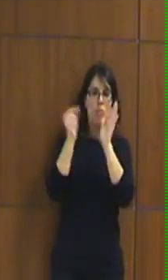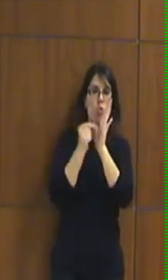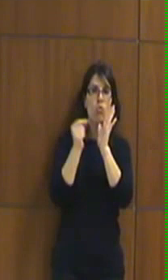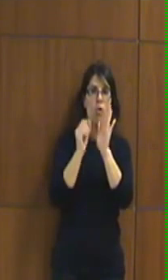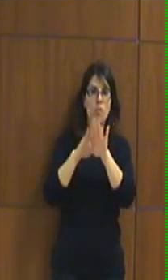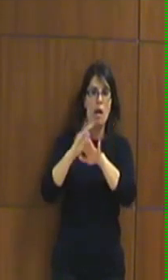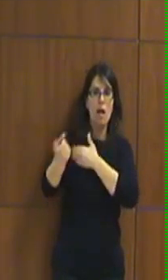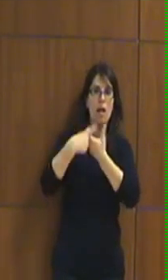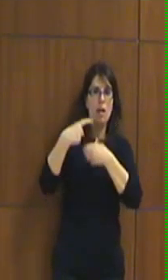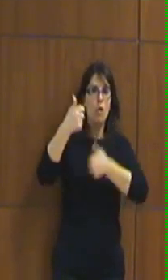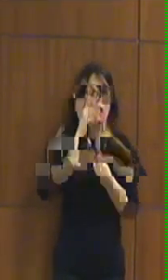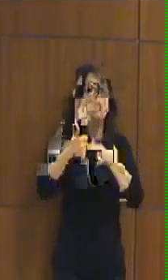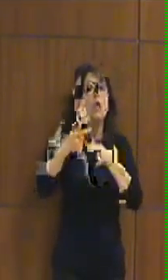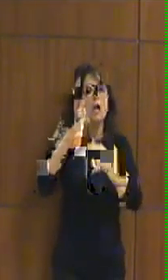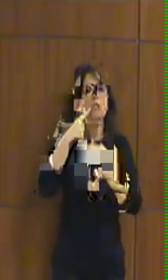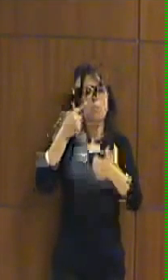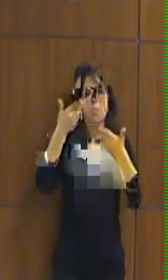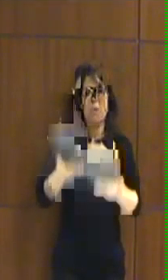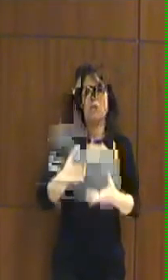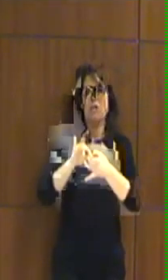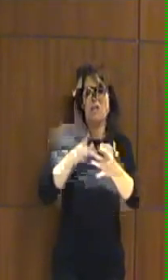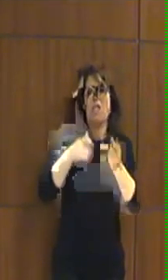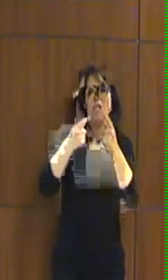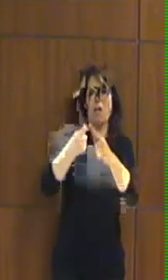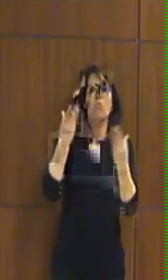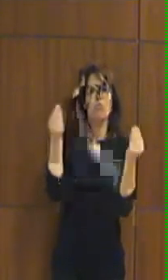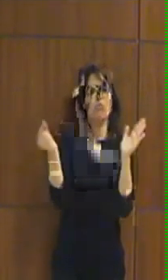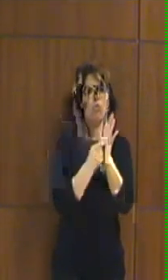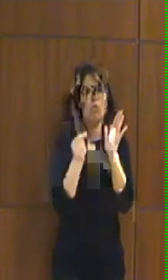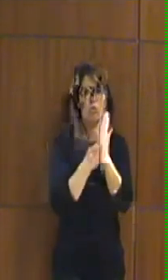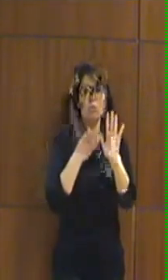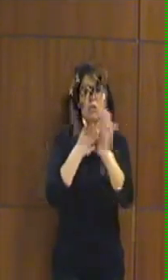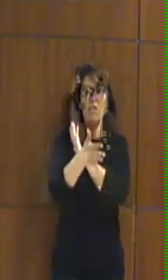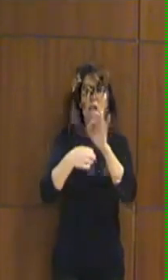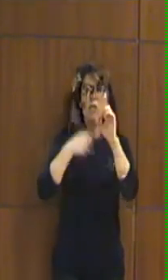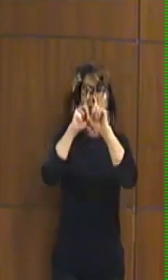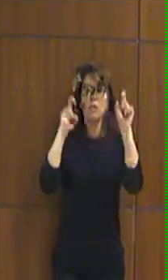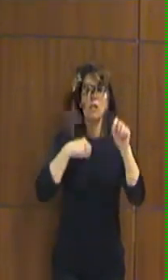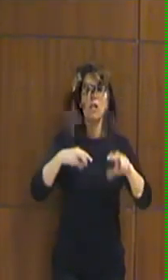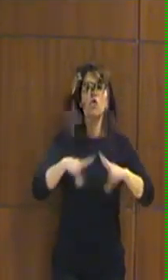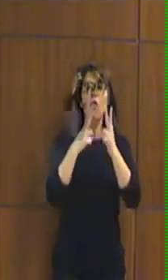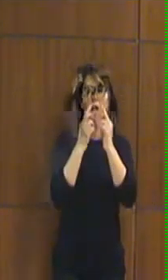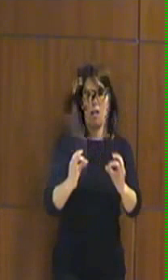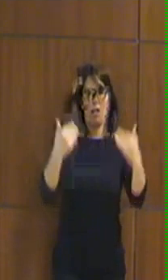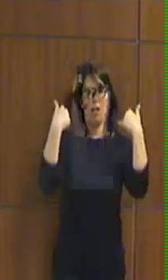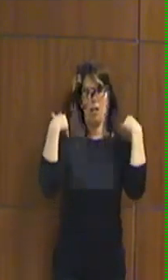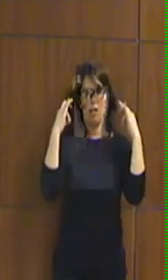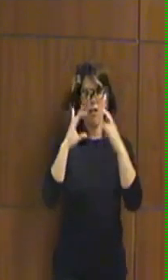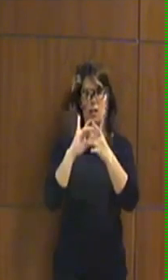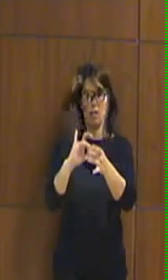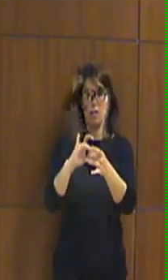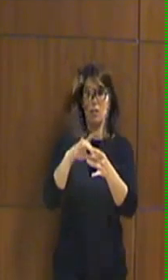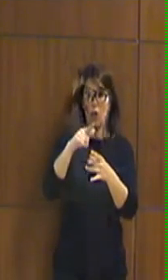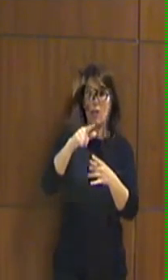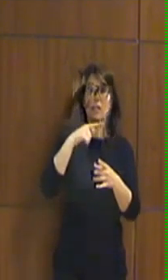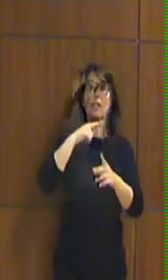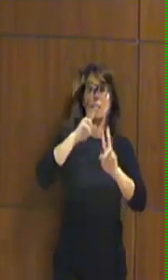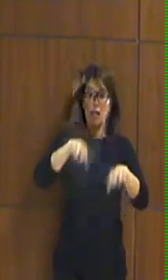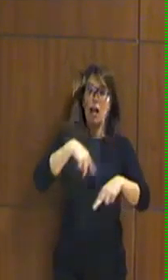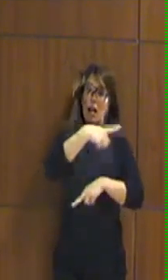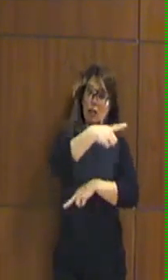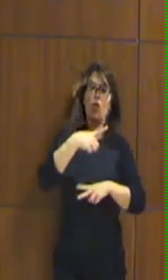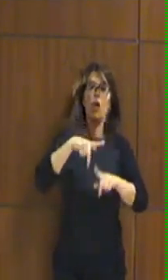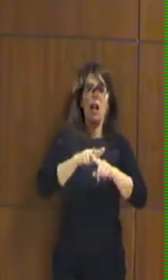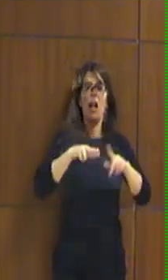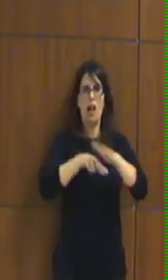pesar mucho. Es decir, estamos hablando de una contratación socialmente responsable. Y ese arma que tiene la